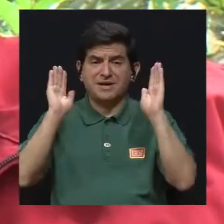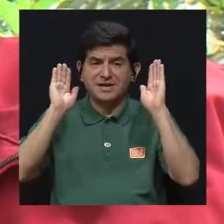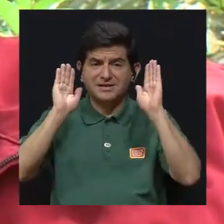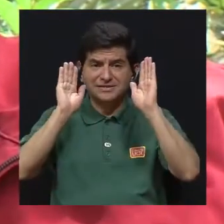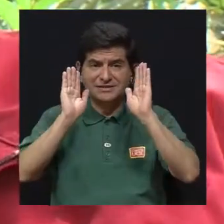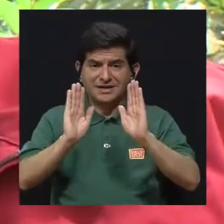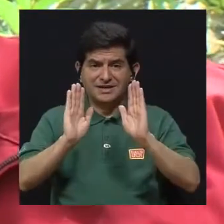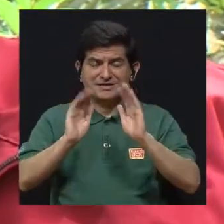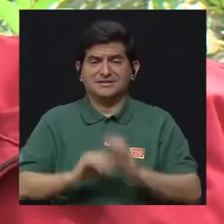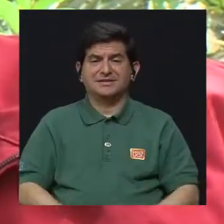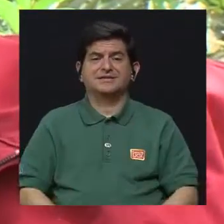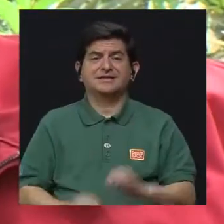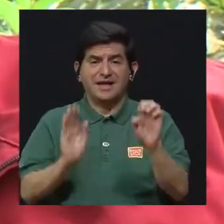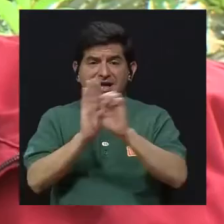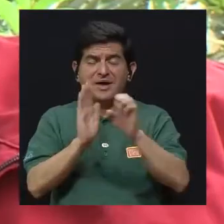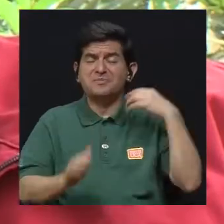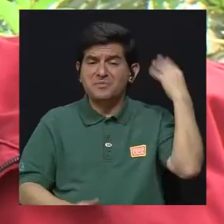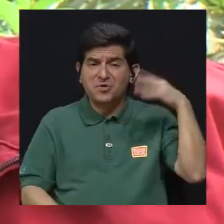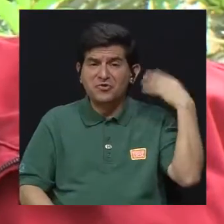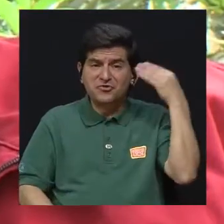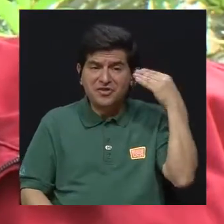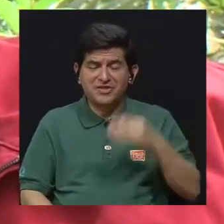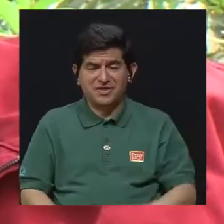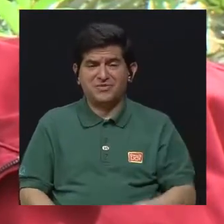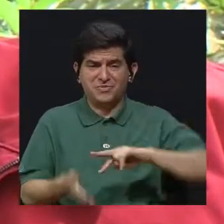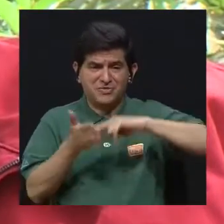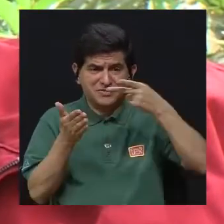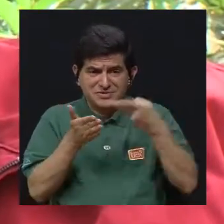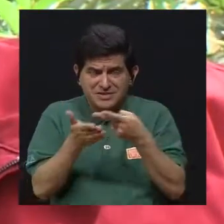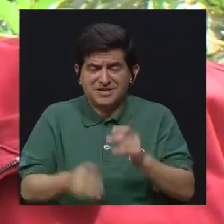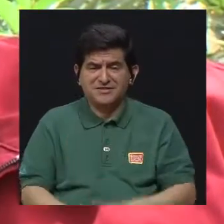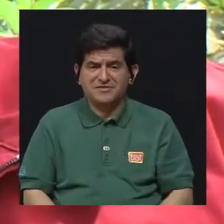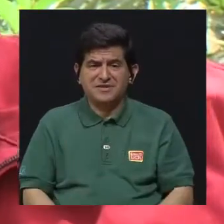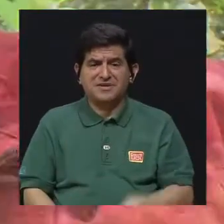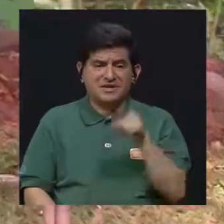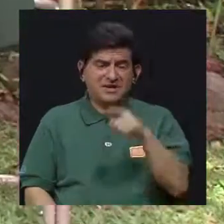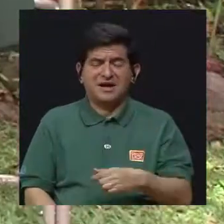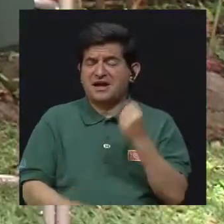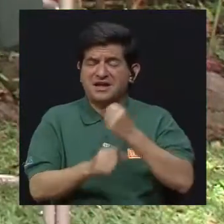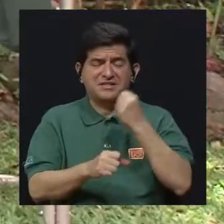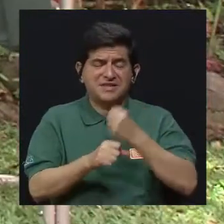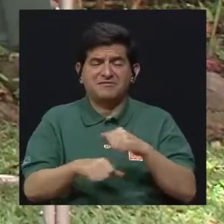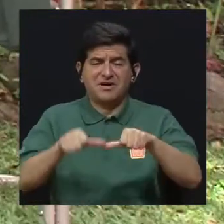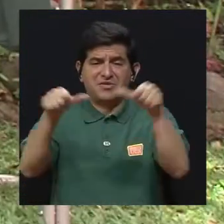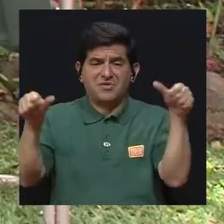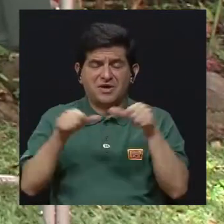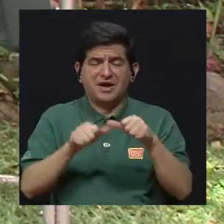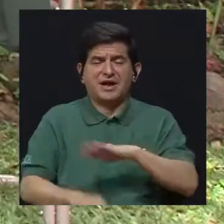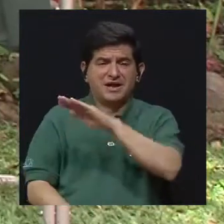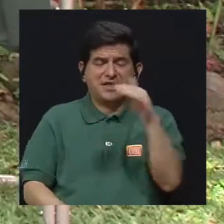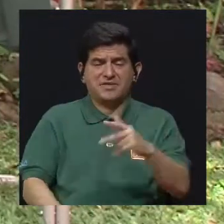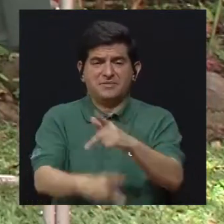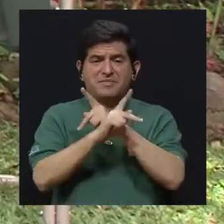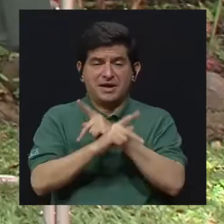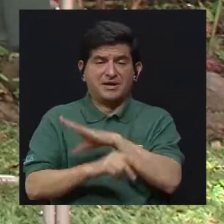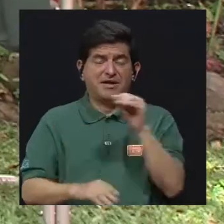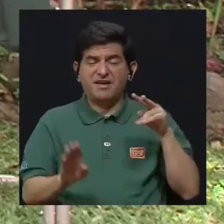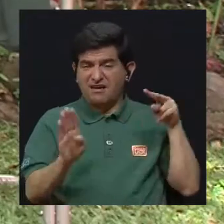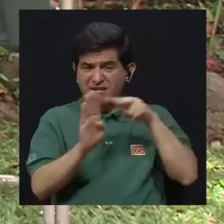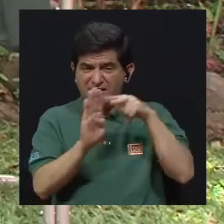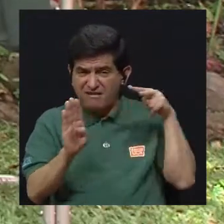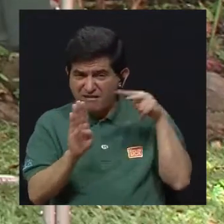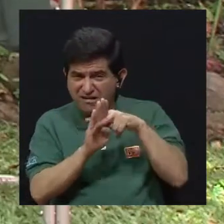ejemplo del ridículo que estamos haciendo en lo que es responsabilidad de las áreas marinas protegidas. Y el tema de las aletas de tiburón, la